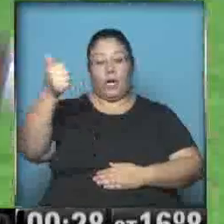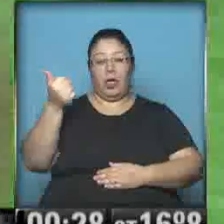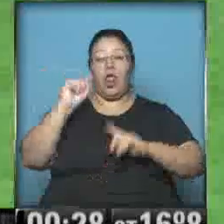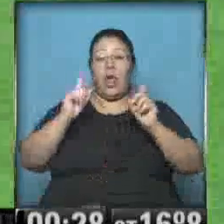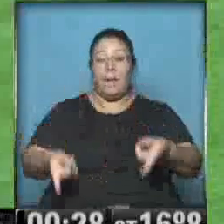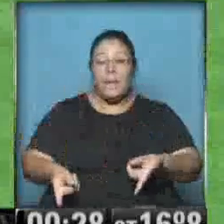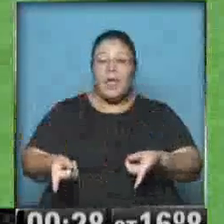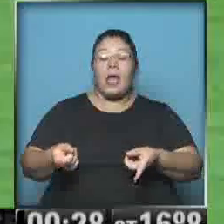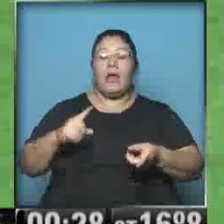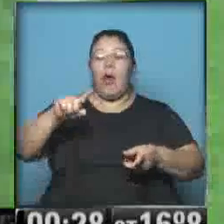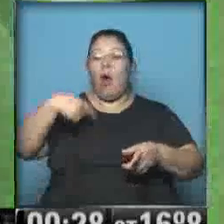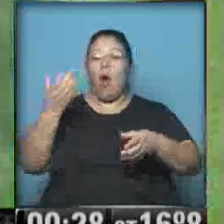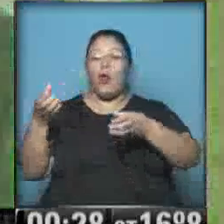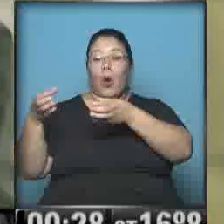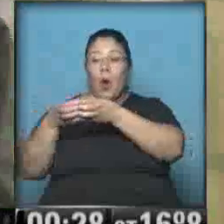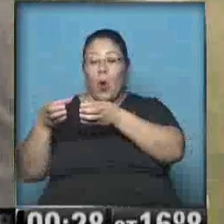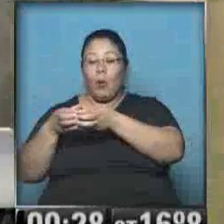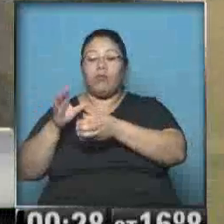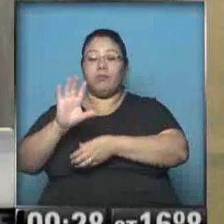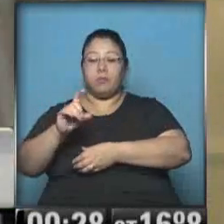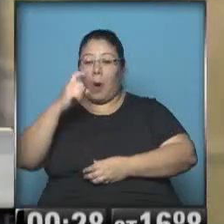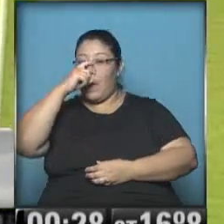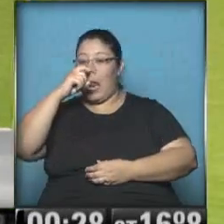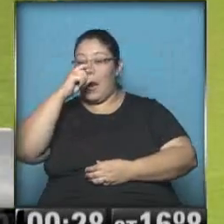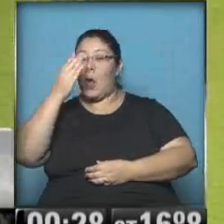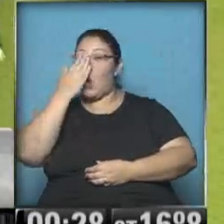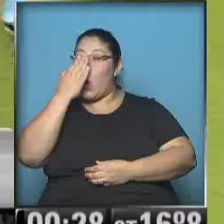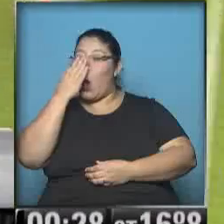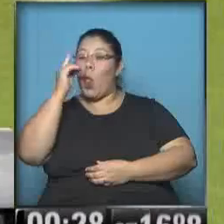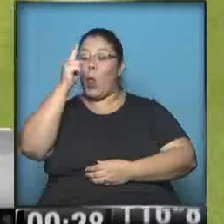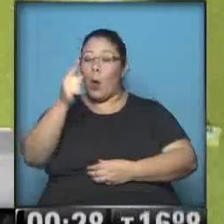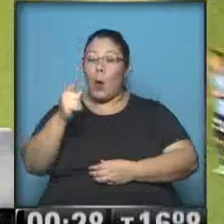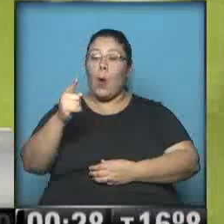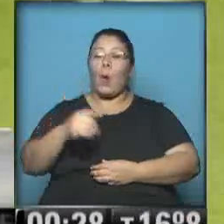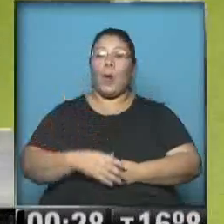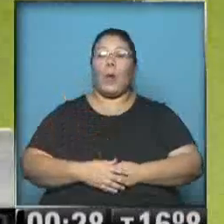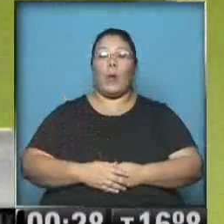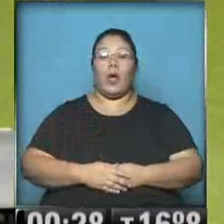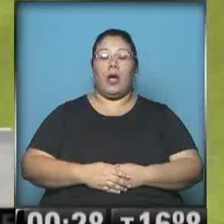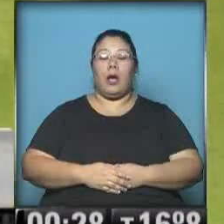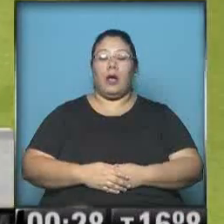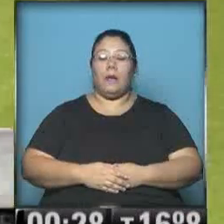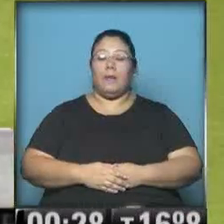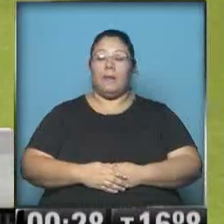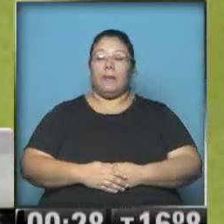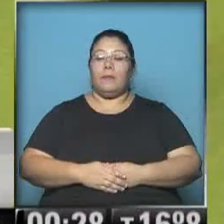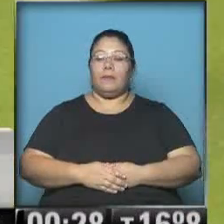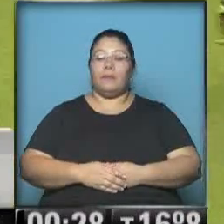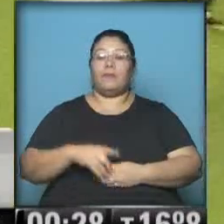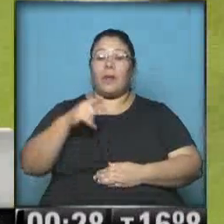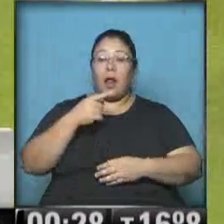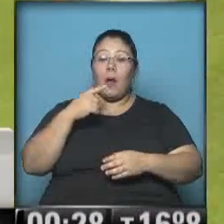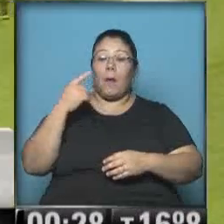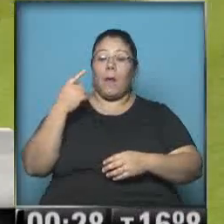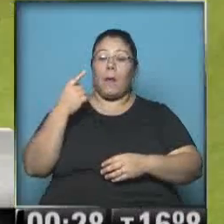de Córdoba como visitante de Arsenal de Sarandí. El conjunto conducido por Zielinski, que se ha quedado con una buena victoria, pero lo importante es que perdió